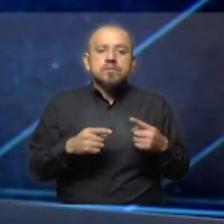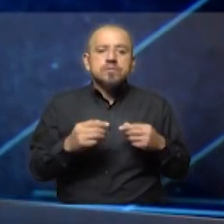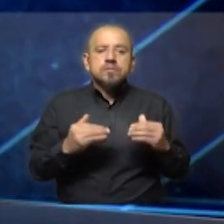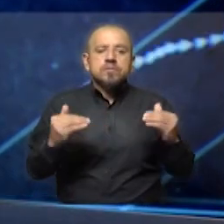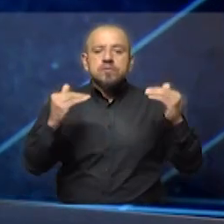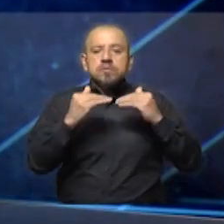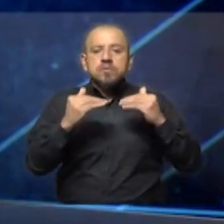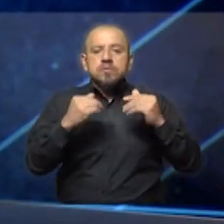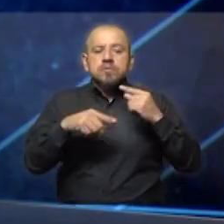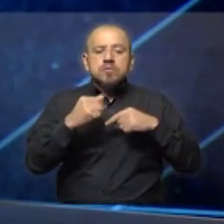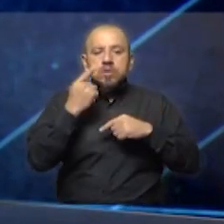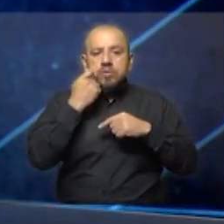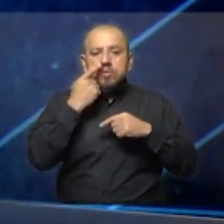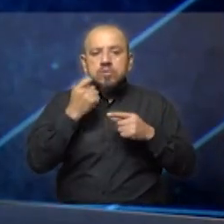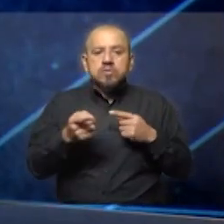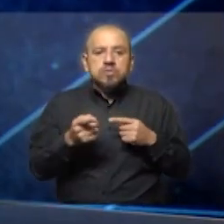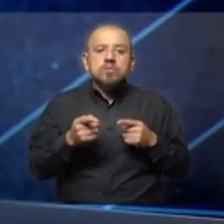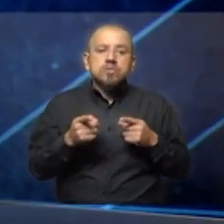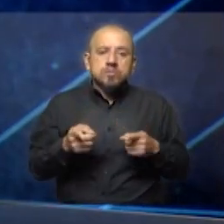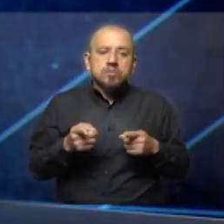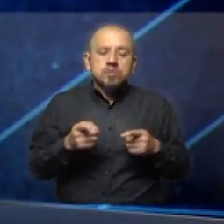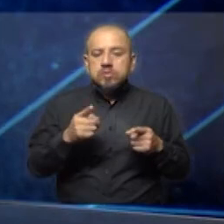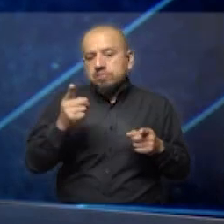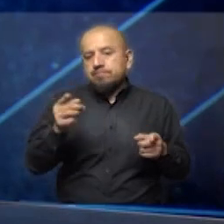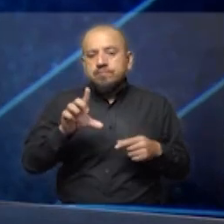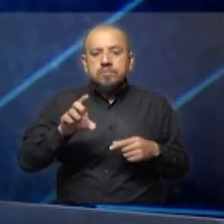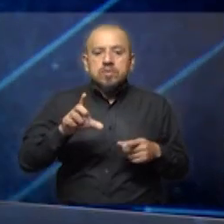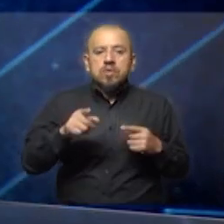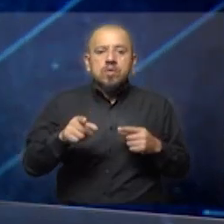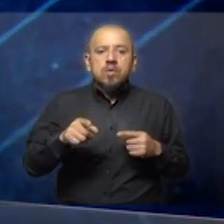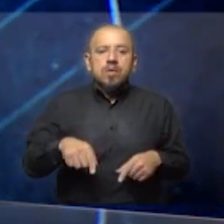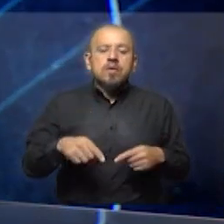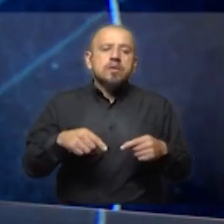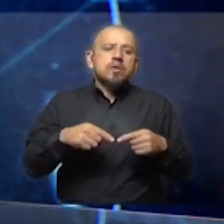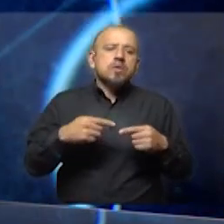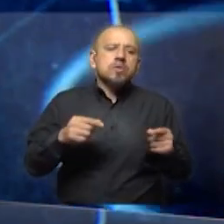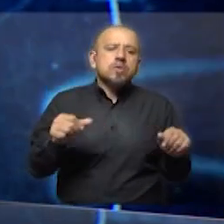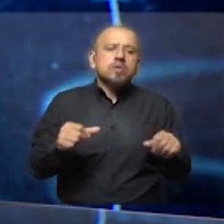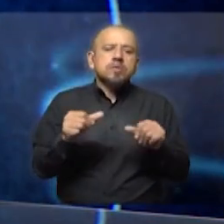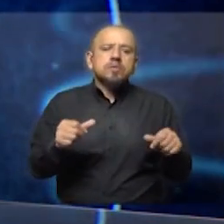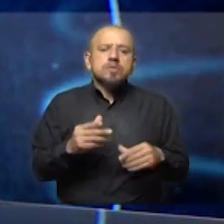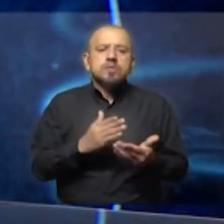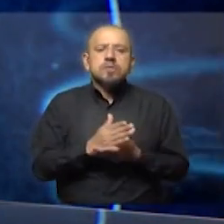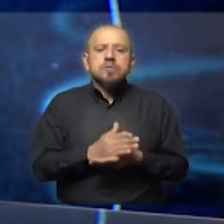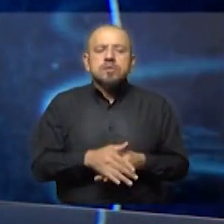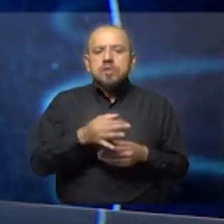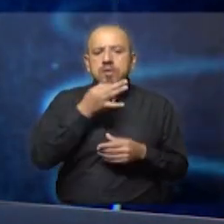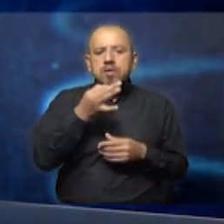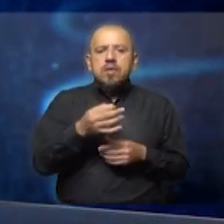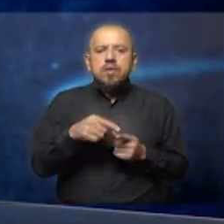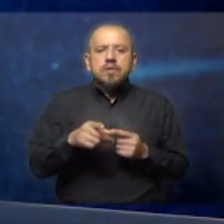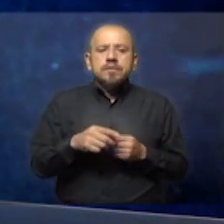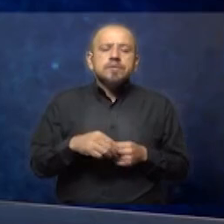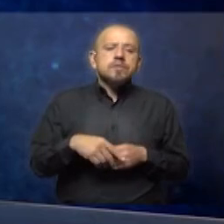intelectual de los hombres eso es muy claro esta esta cosa que hace constantemente de hablar de